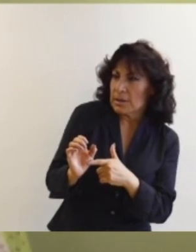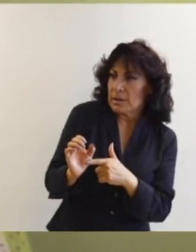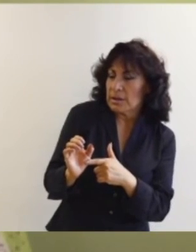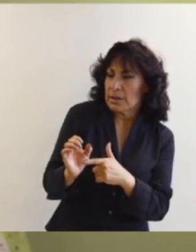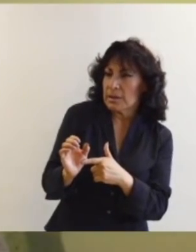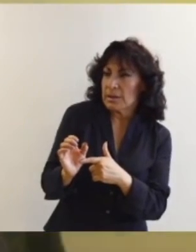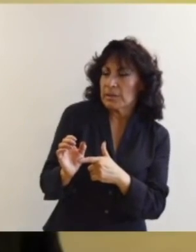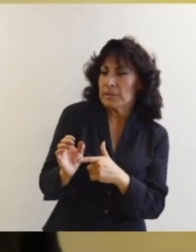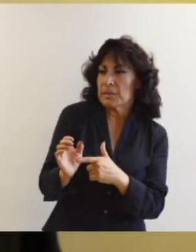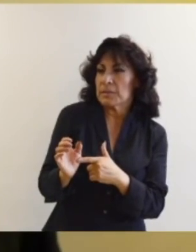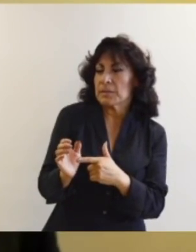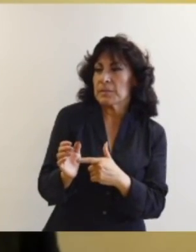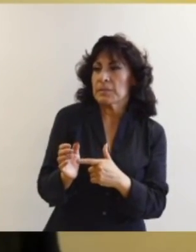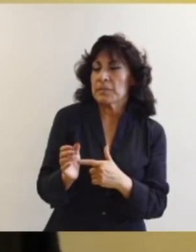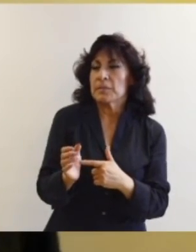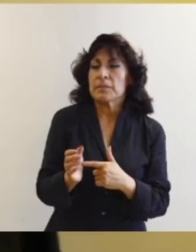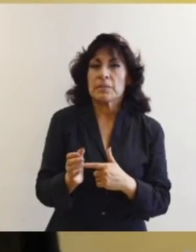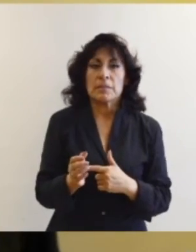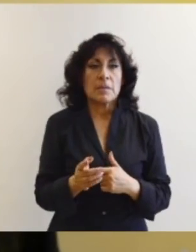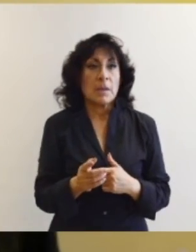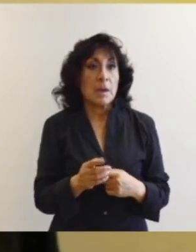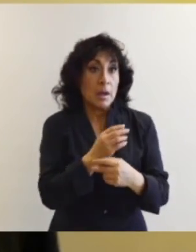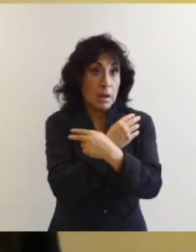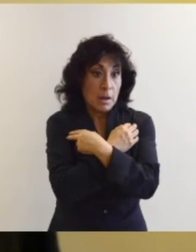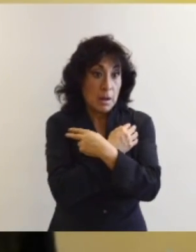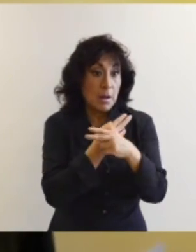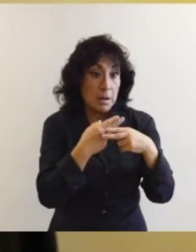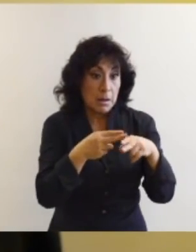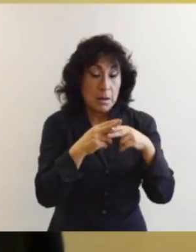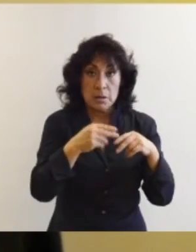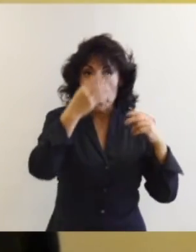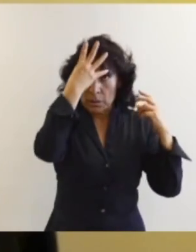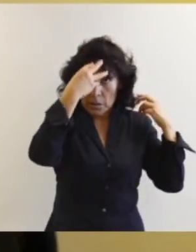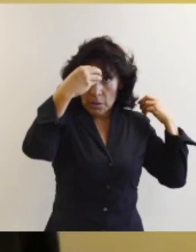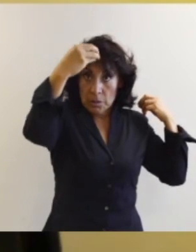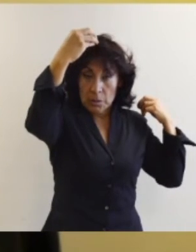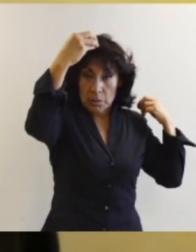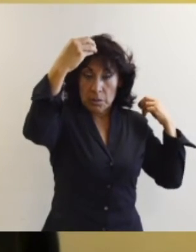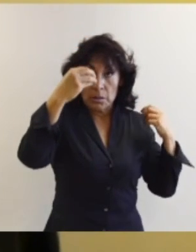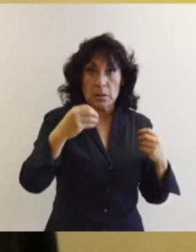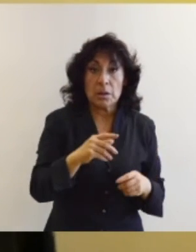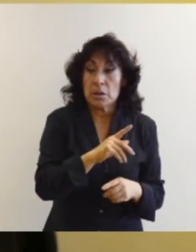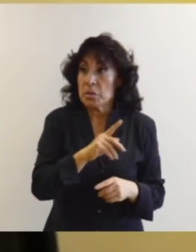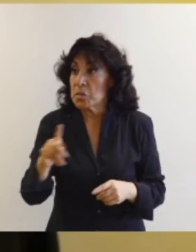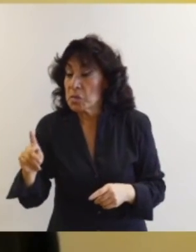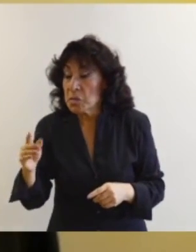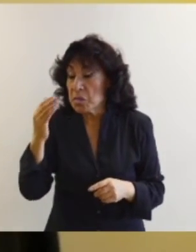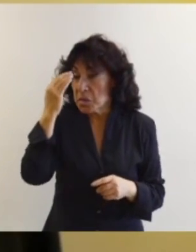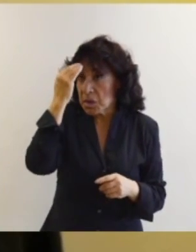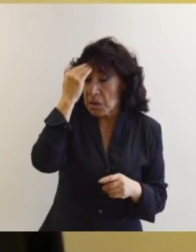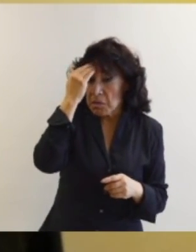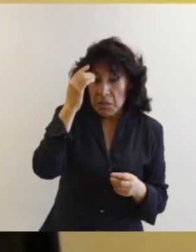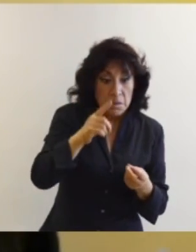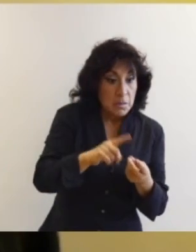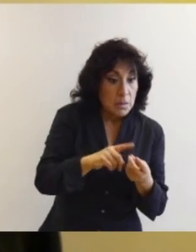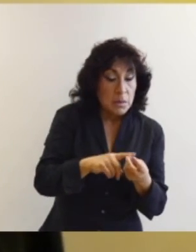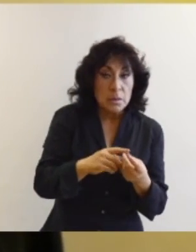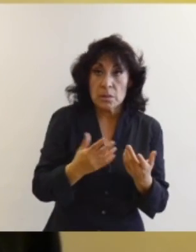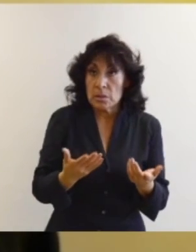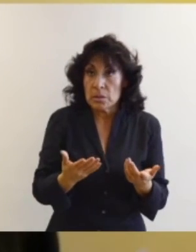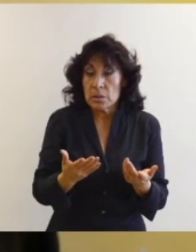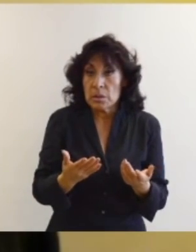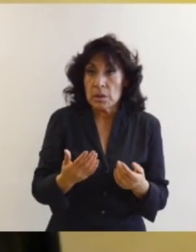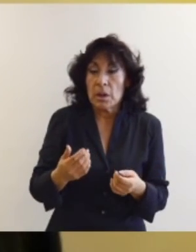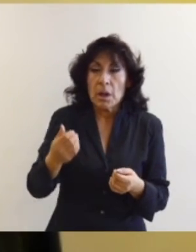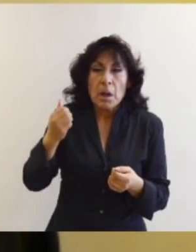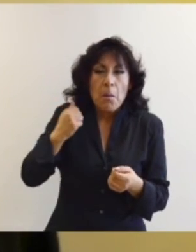¿Entonces? Los restos de Cortés sabemos dónde se encuentran. Muchos años